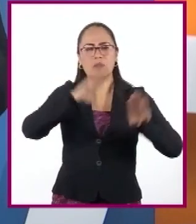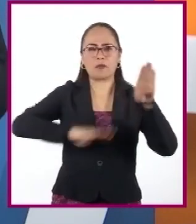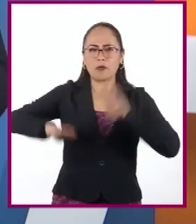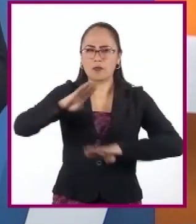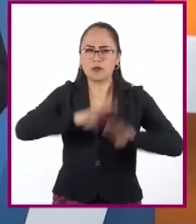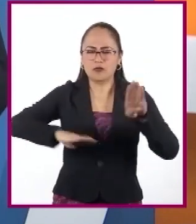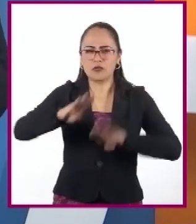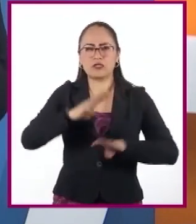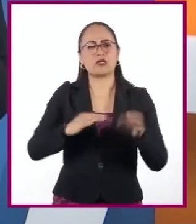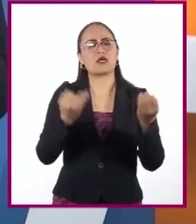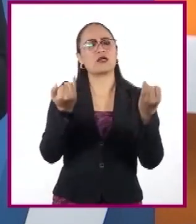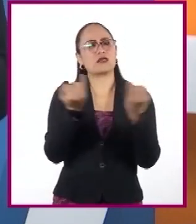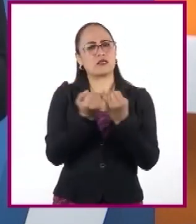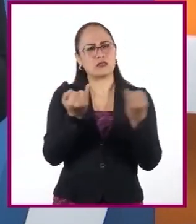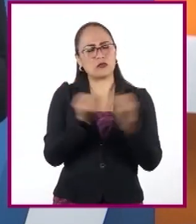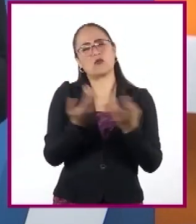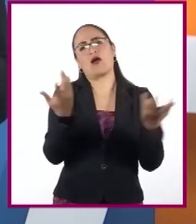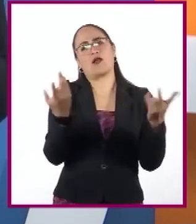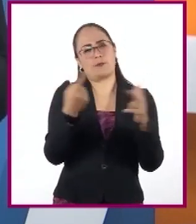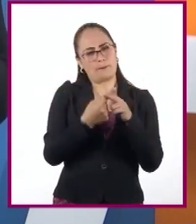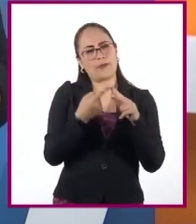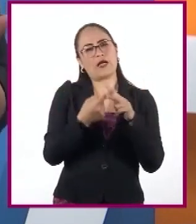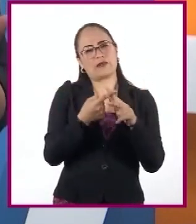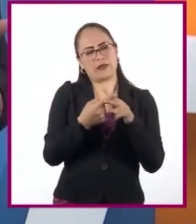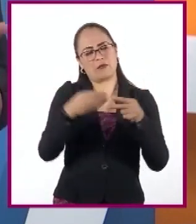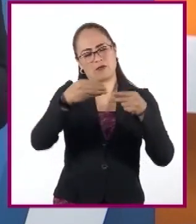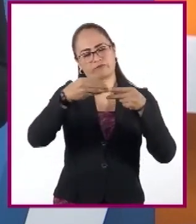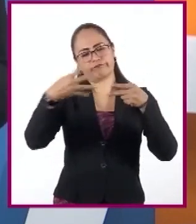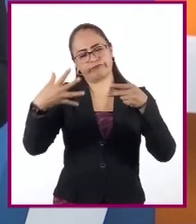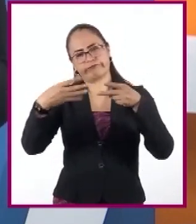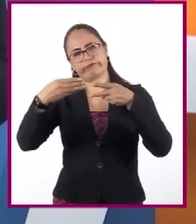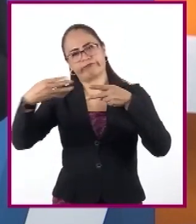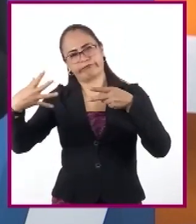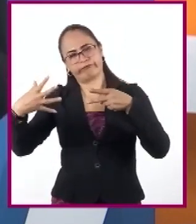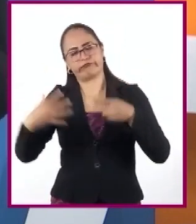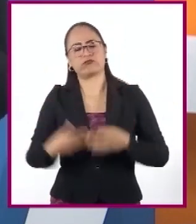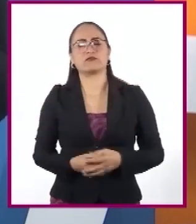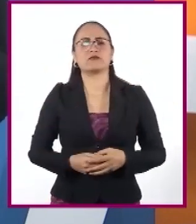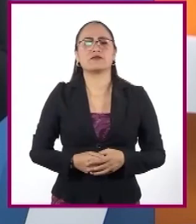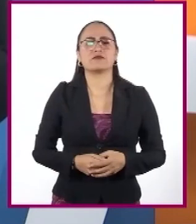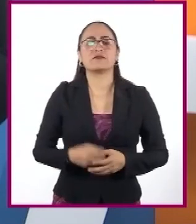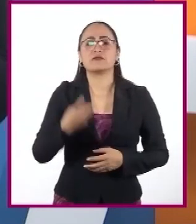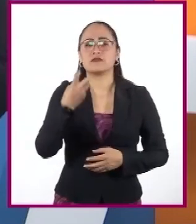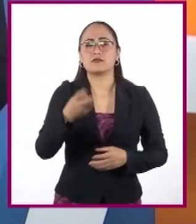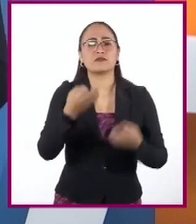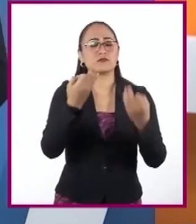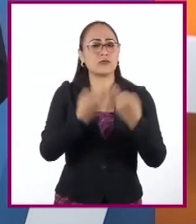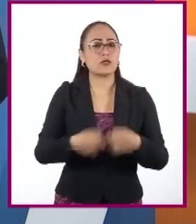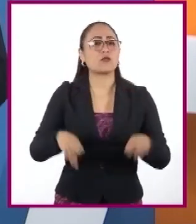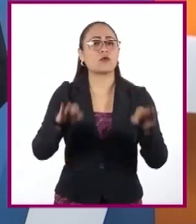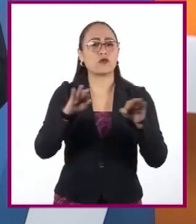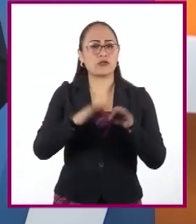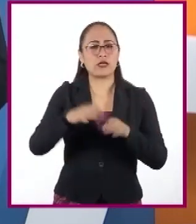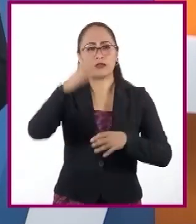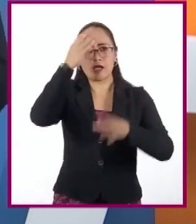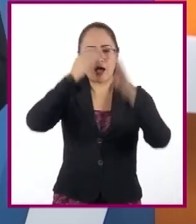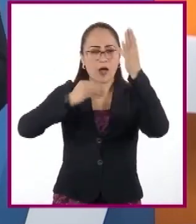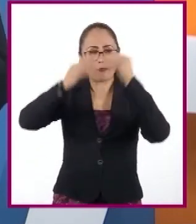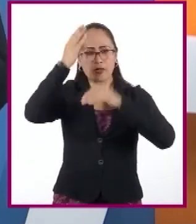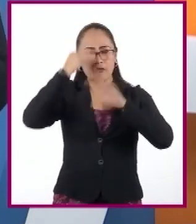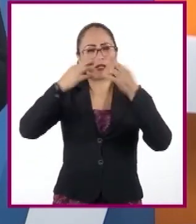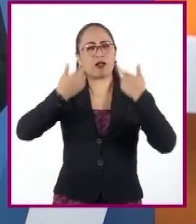y desde luego las matemáticas en sus diferentes ramas. Por lo que es indispensable aprender a